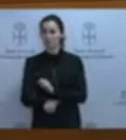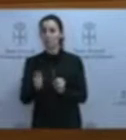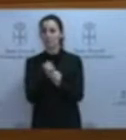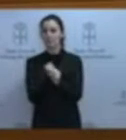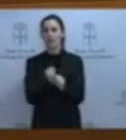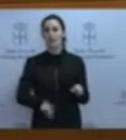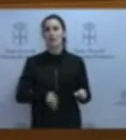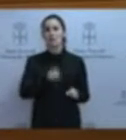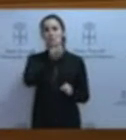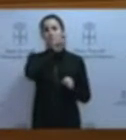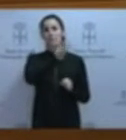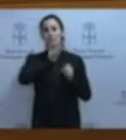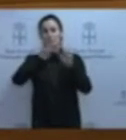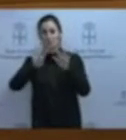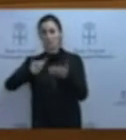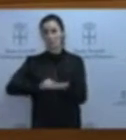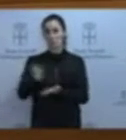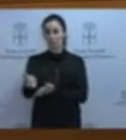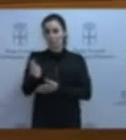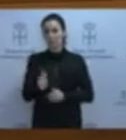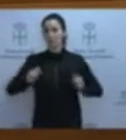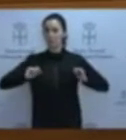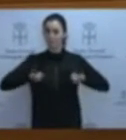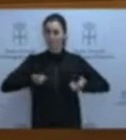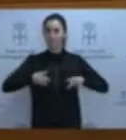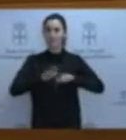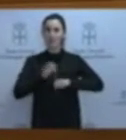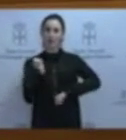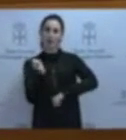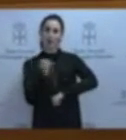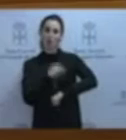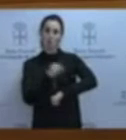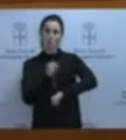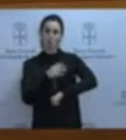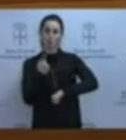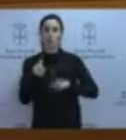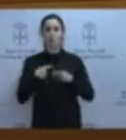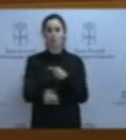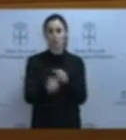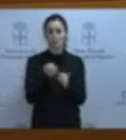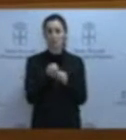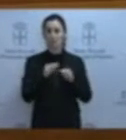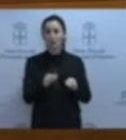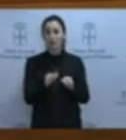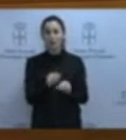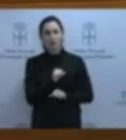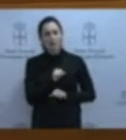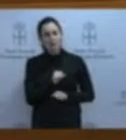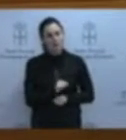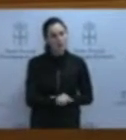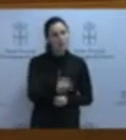29 años es contratado y empieza a meter monedas cada día de su trabajo en la hucha, así durante 36